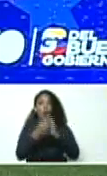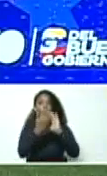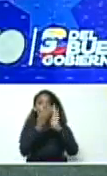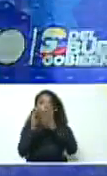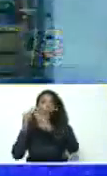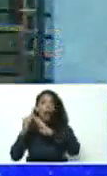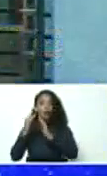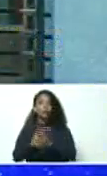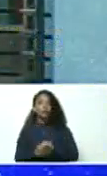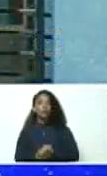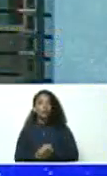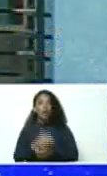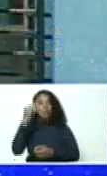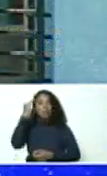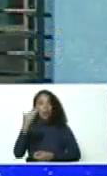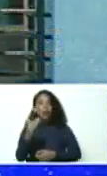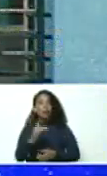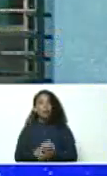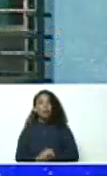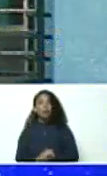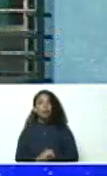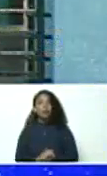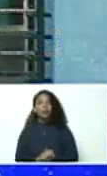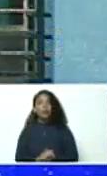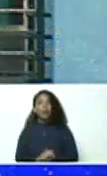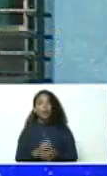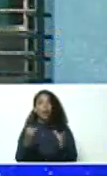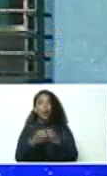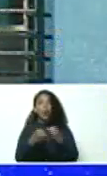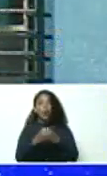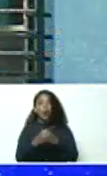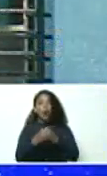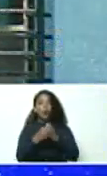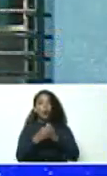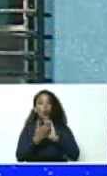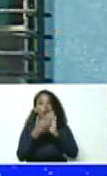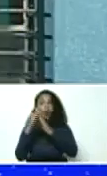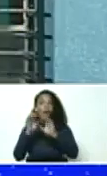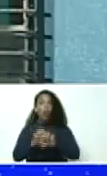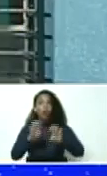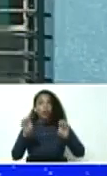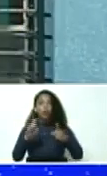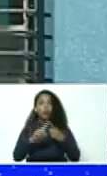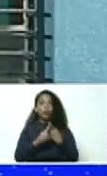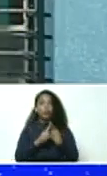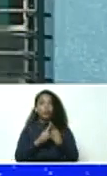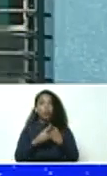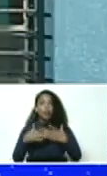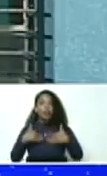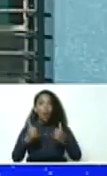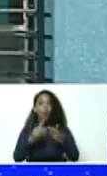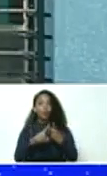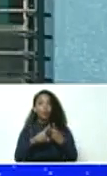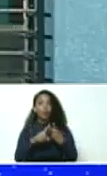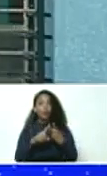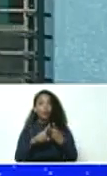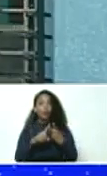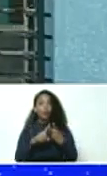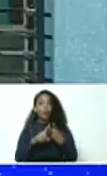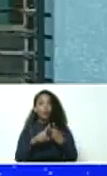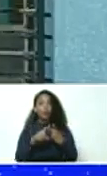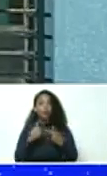comunitarias militares, de las BRICOMIL, en educación, en salud. Yo